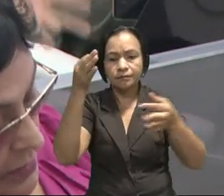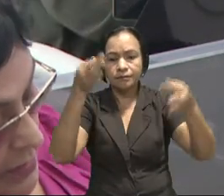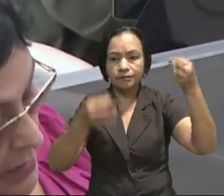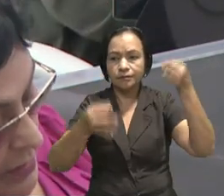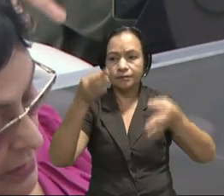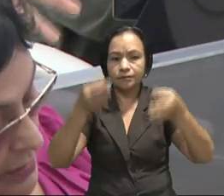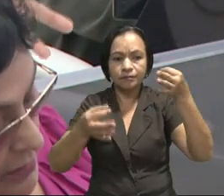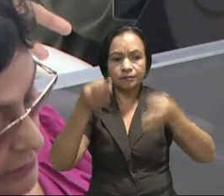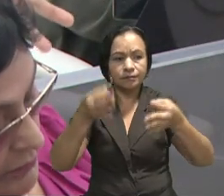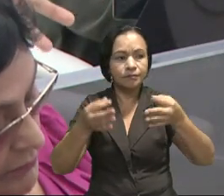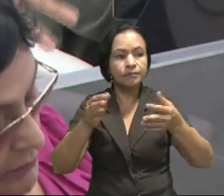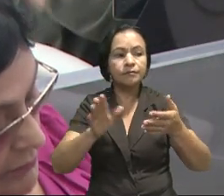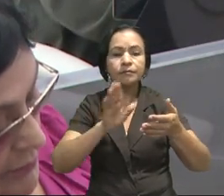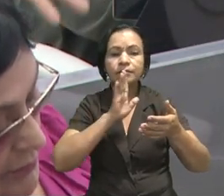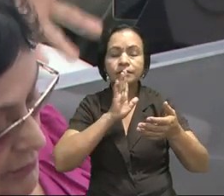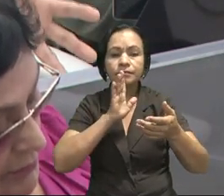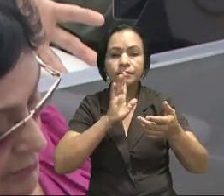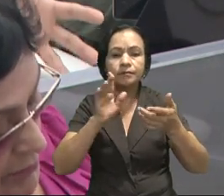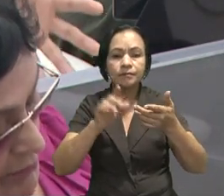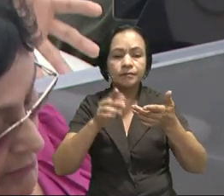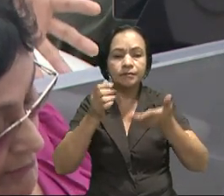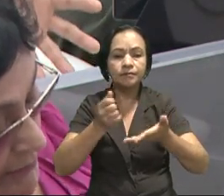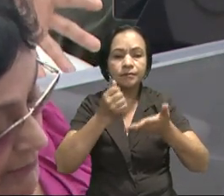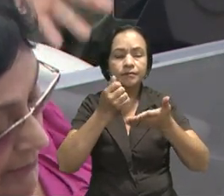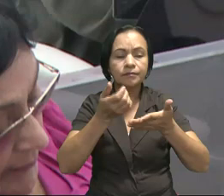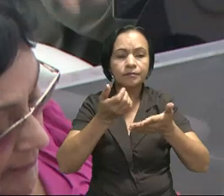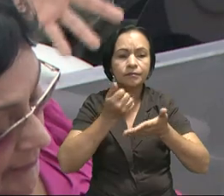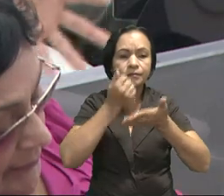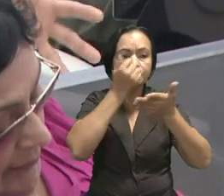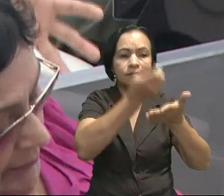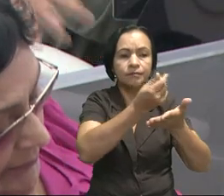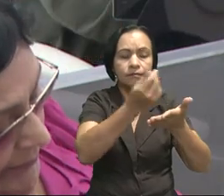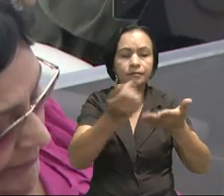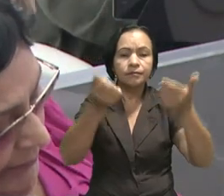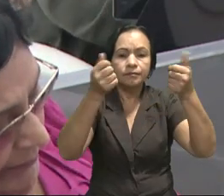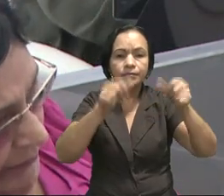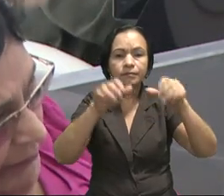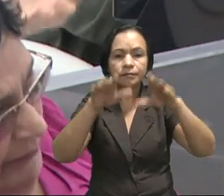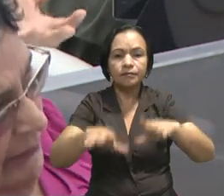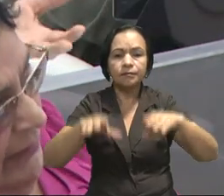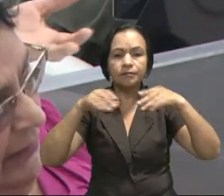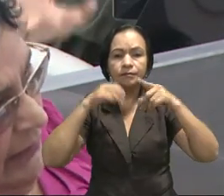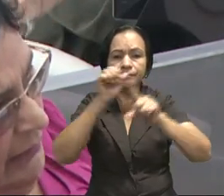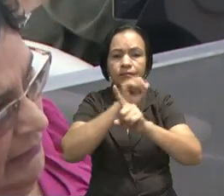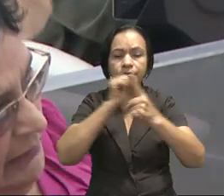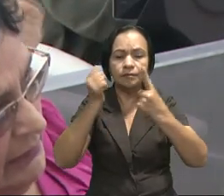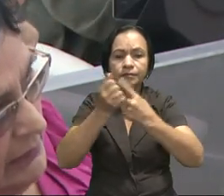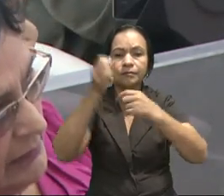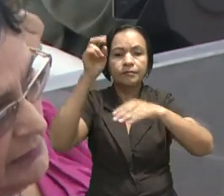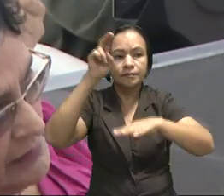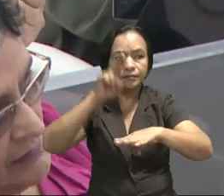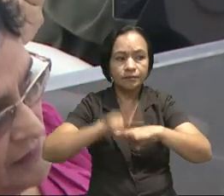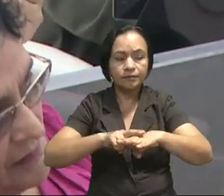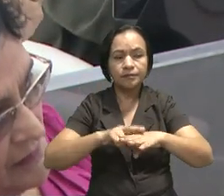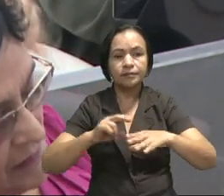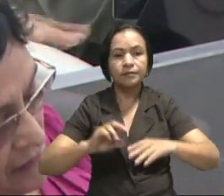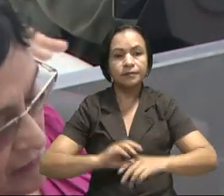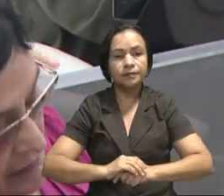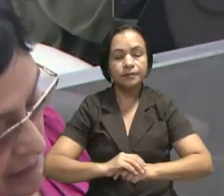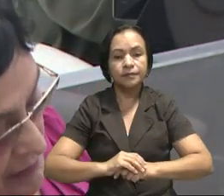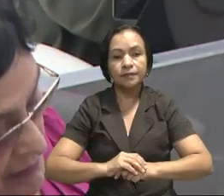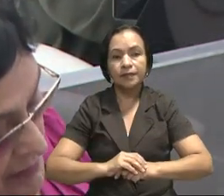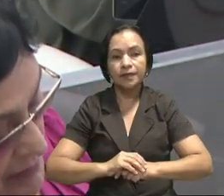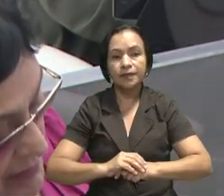jurídico con el que se rige las pensiones de gracia que aprueba esta Asamblea Nacional.